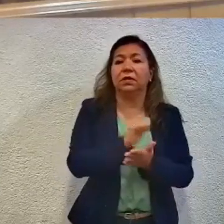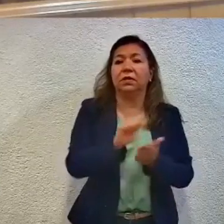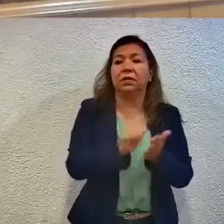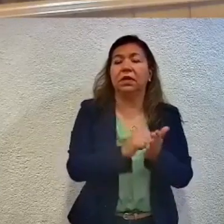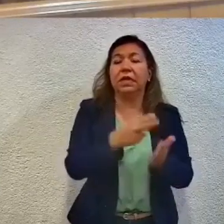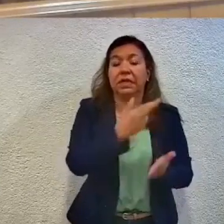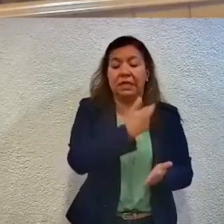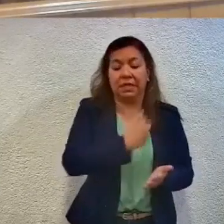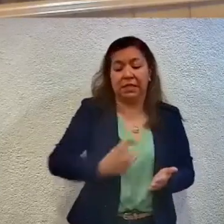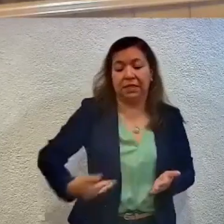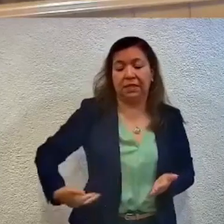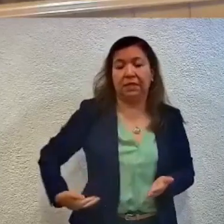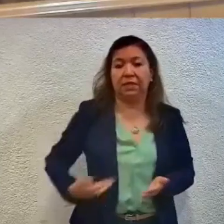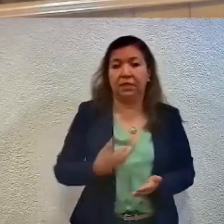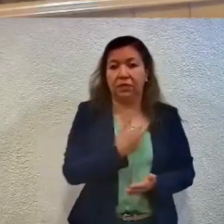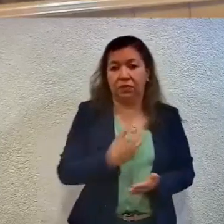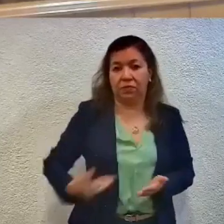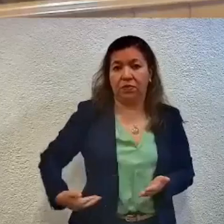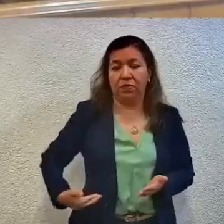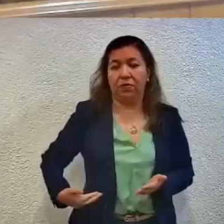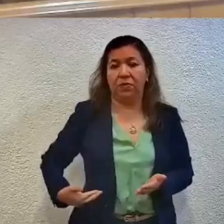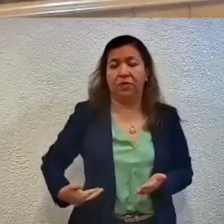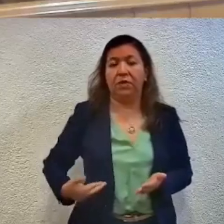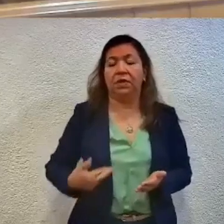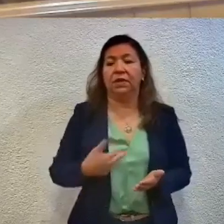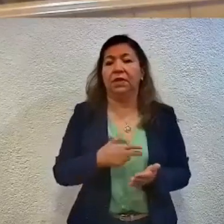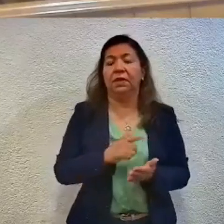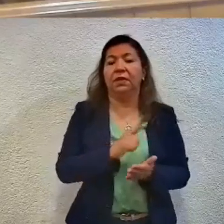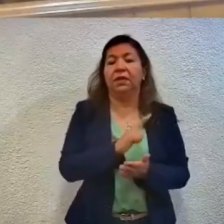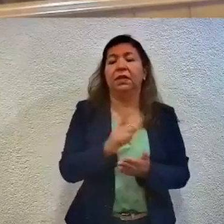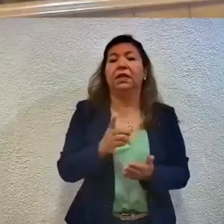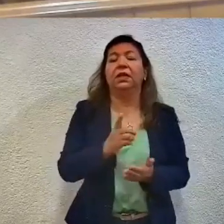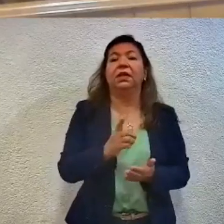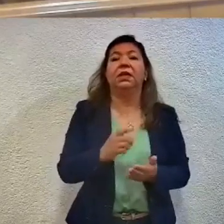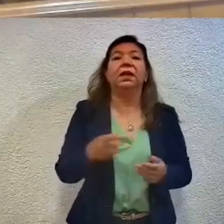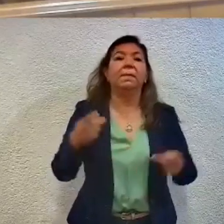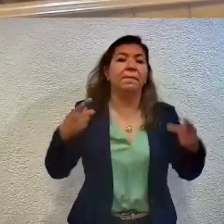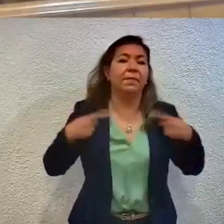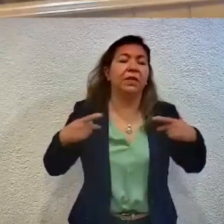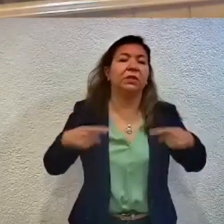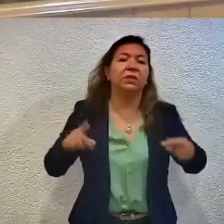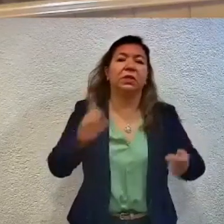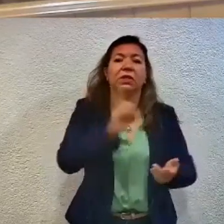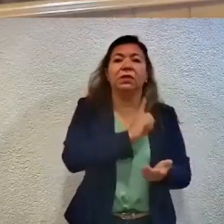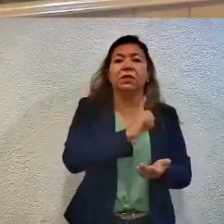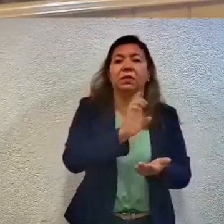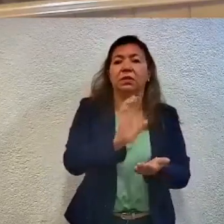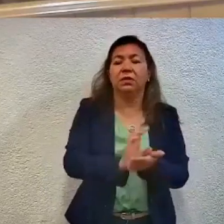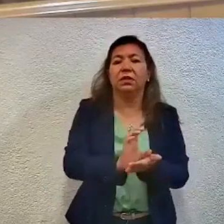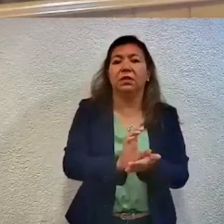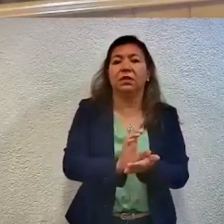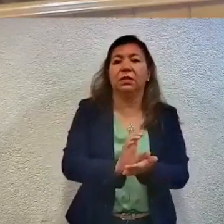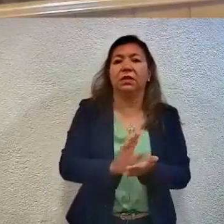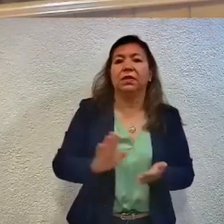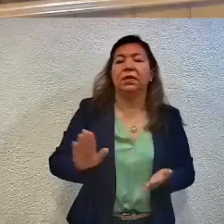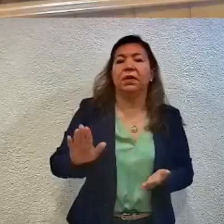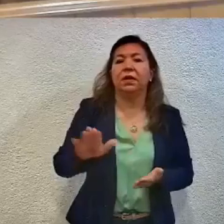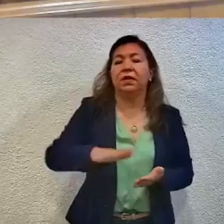determinación del género de la asignación de regidurías y la falta de inclusión de la acción afirmativa de discapacidad para integrar el